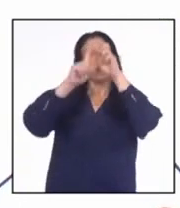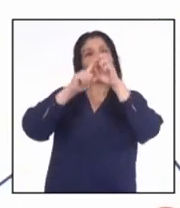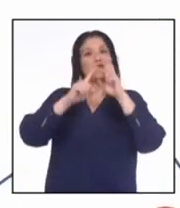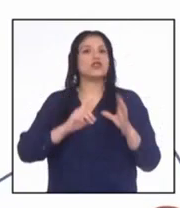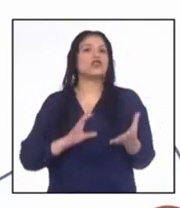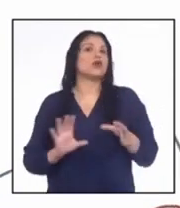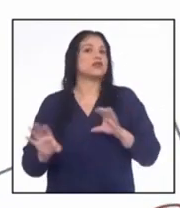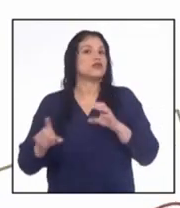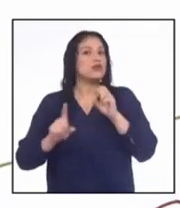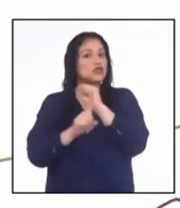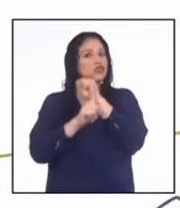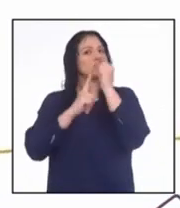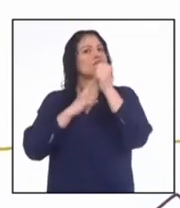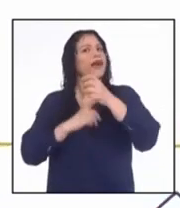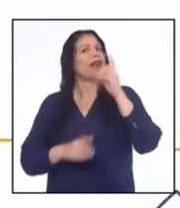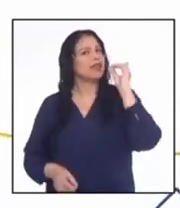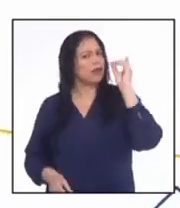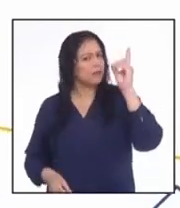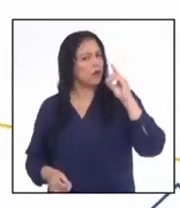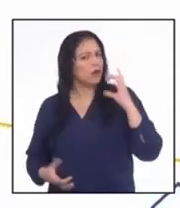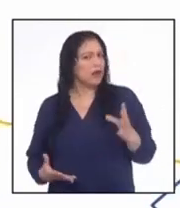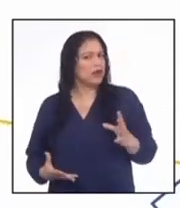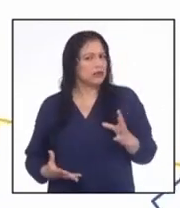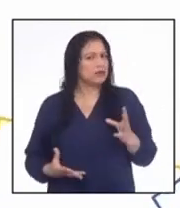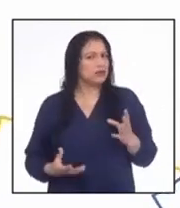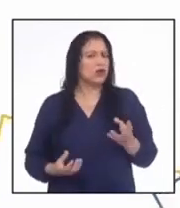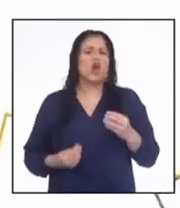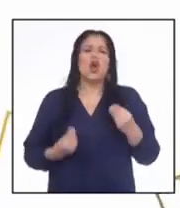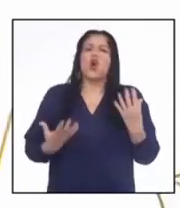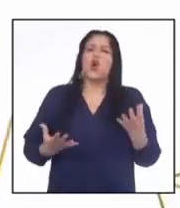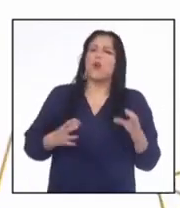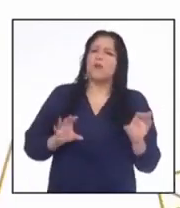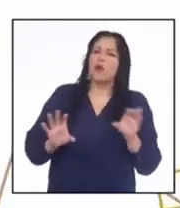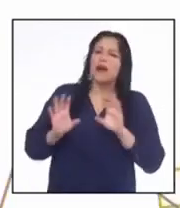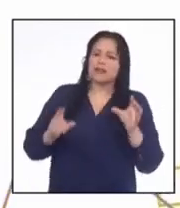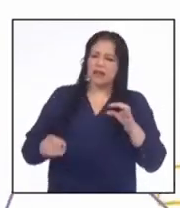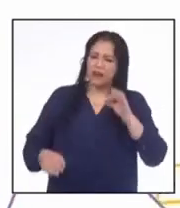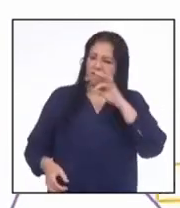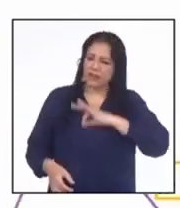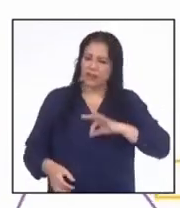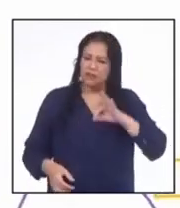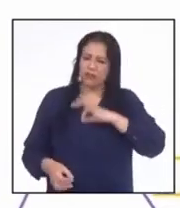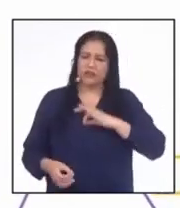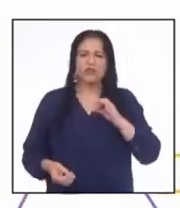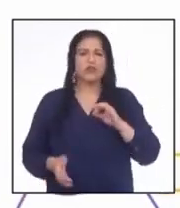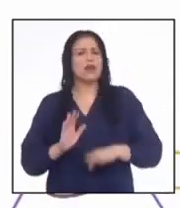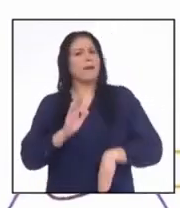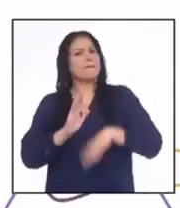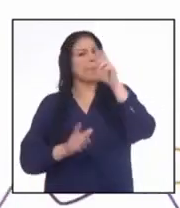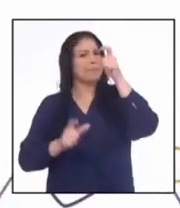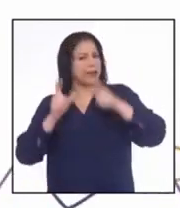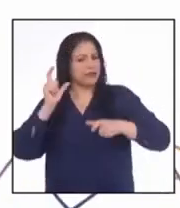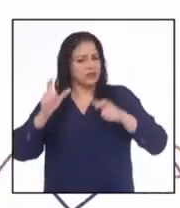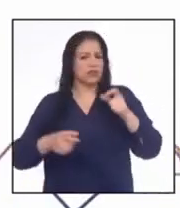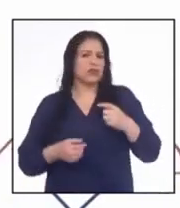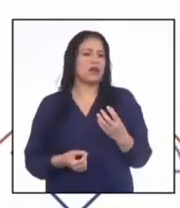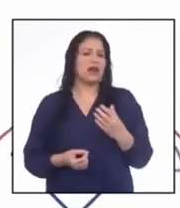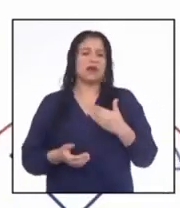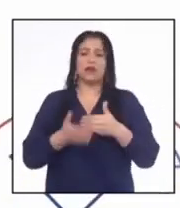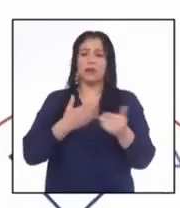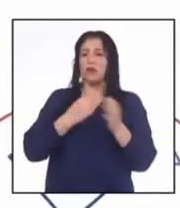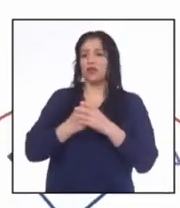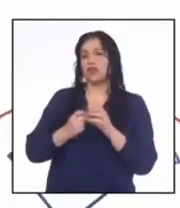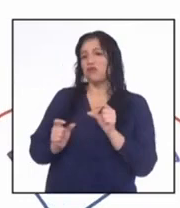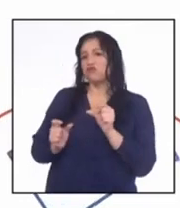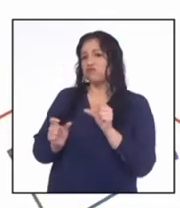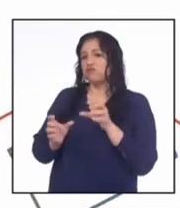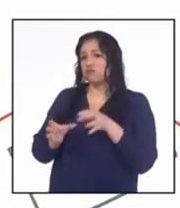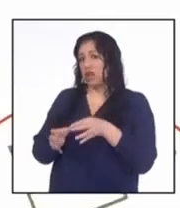una sociedad democrática, ¿cómo privilegiar el beneficio de una mayoría sobre los de una minoría?